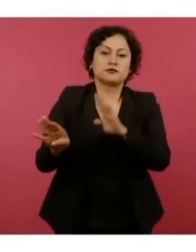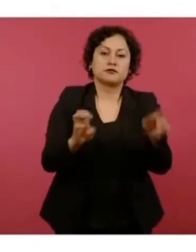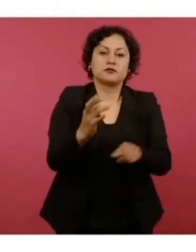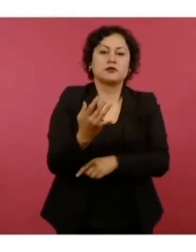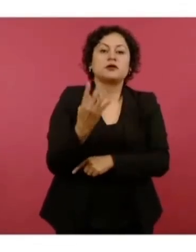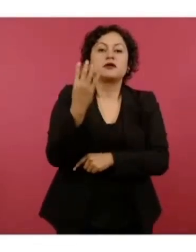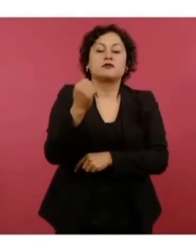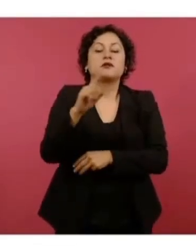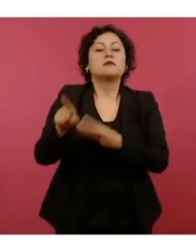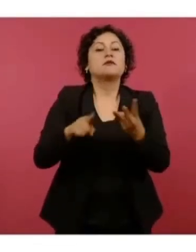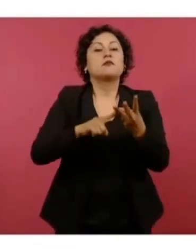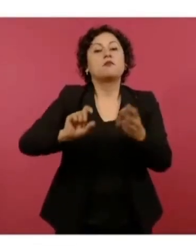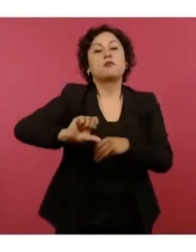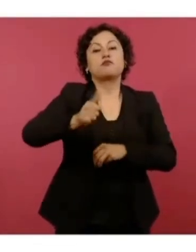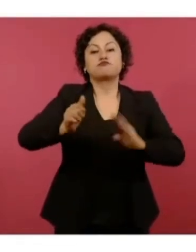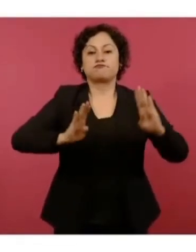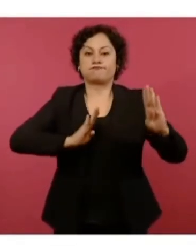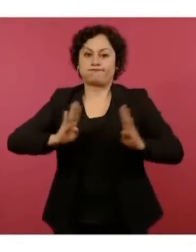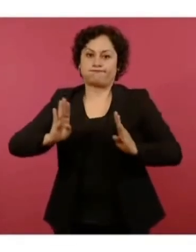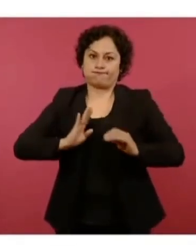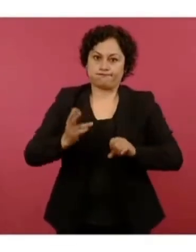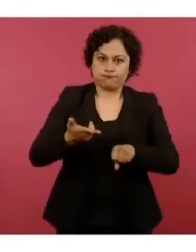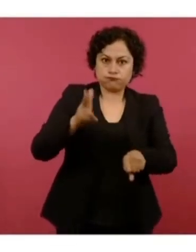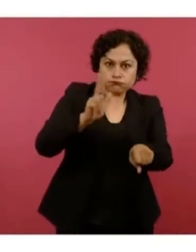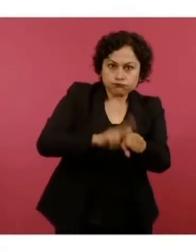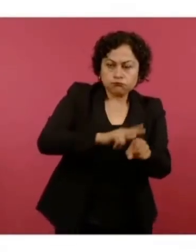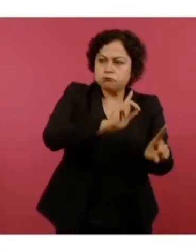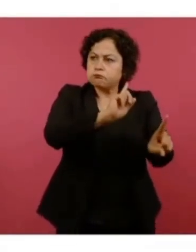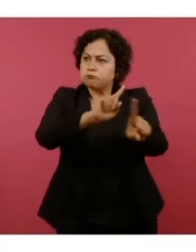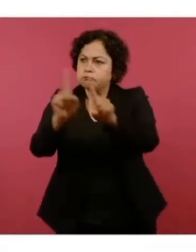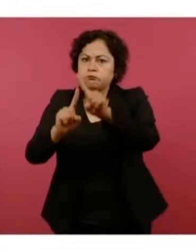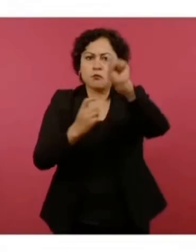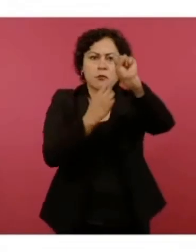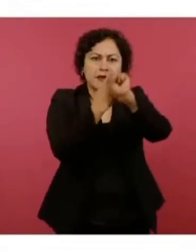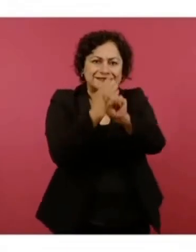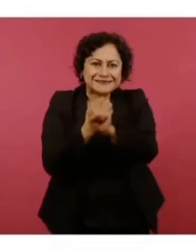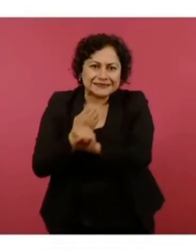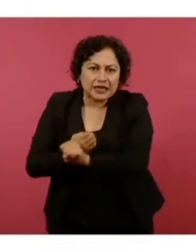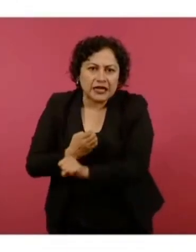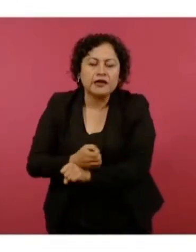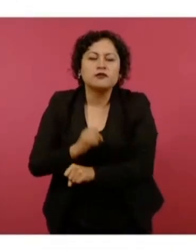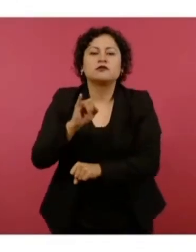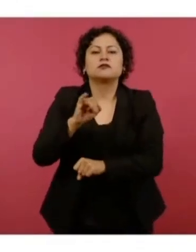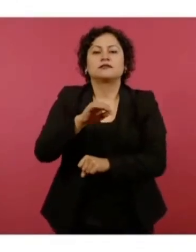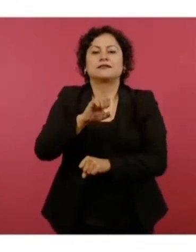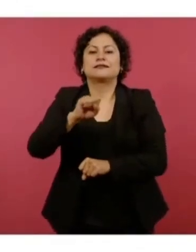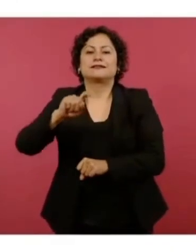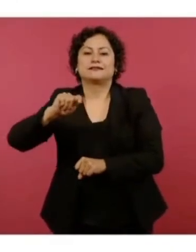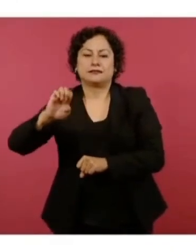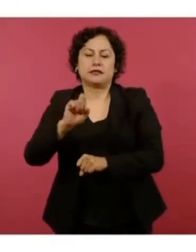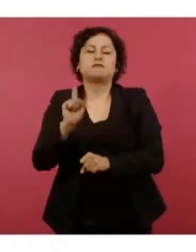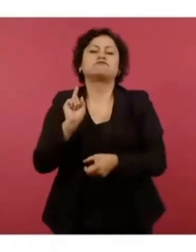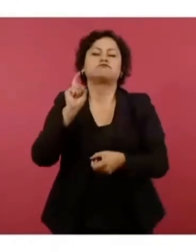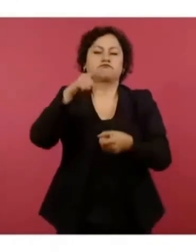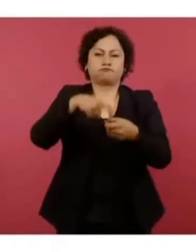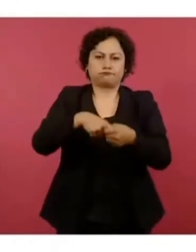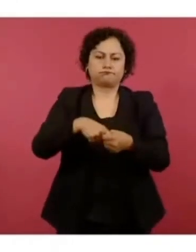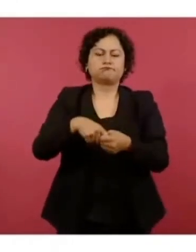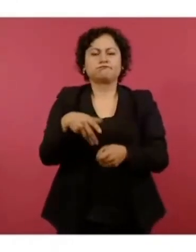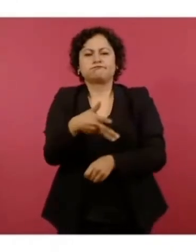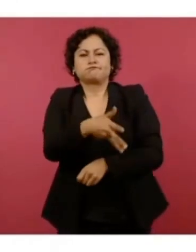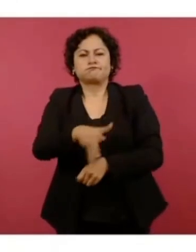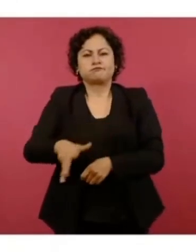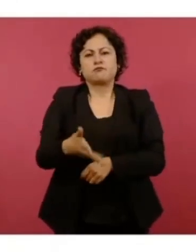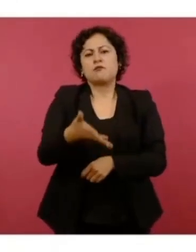Seguridad Social de las Fuerzas Armadas y luego algunos ISSSTEs estatales. En suma, no más de 10 prestadores públicos de